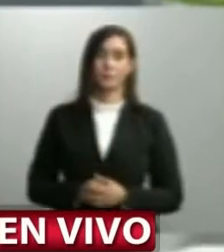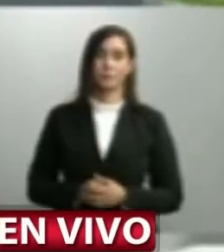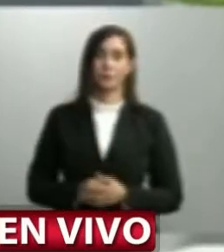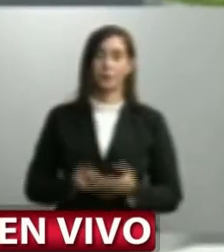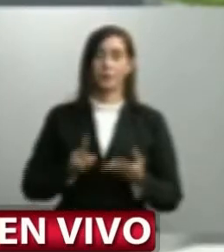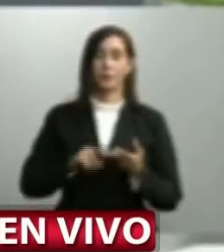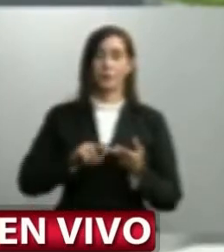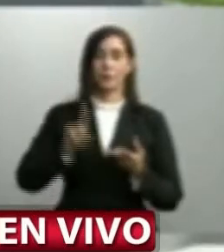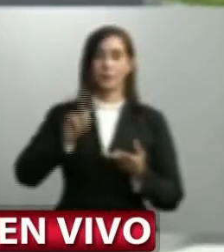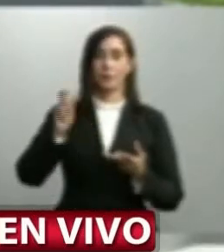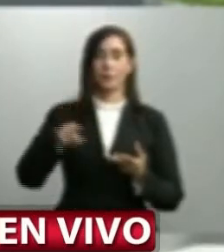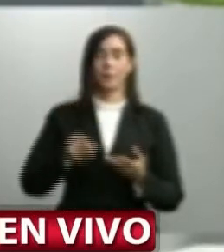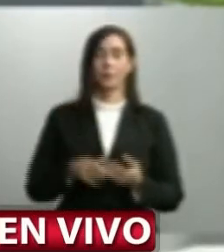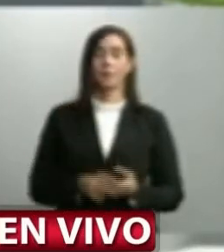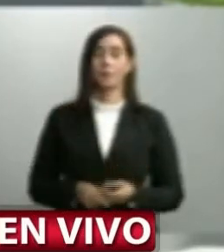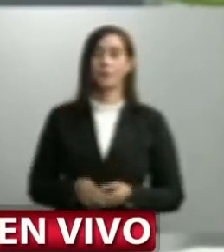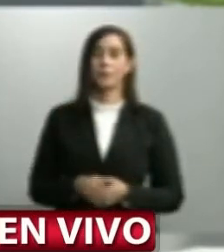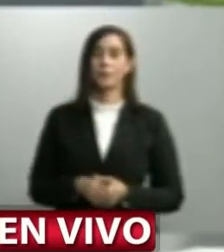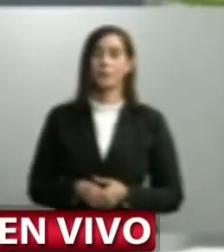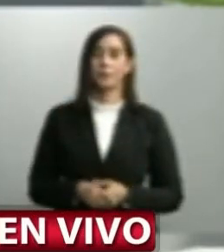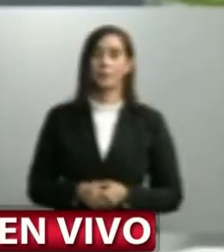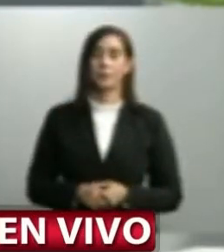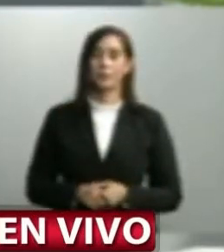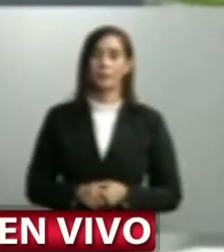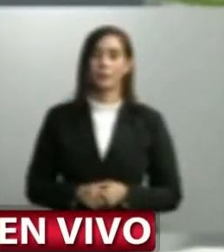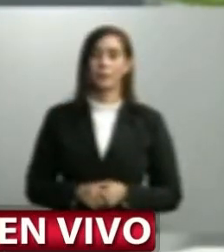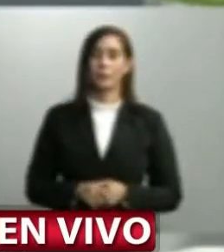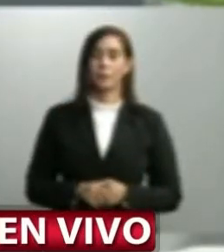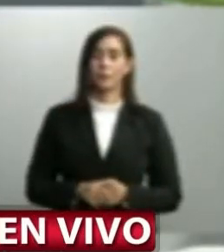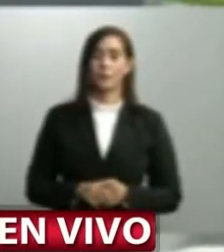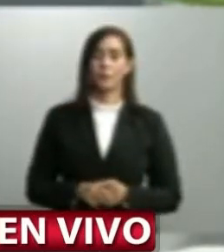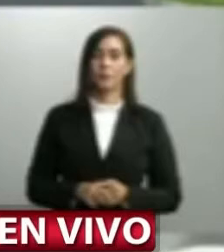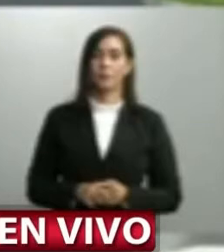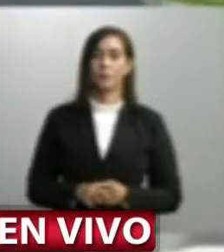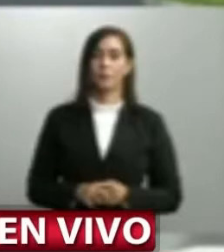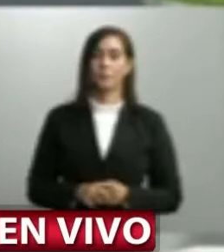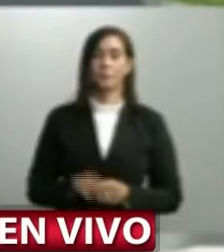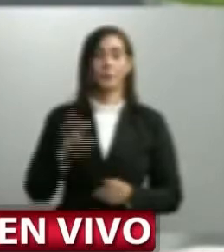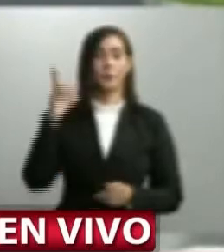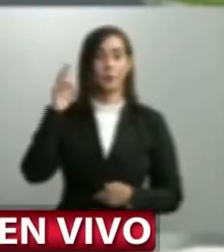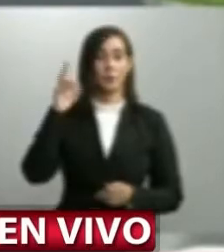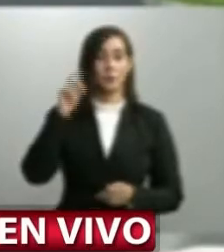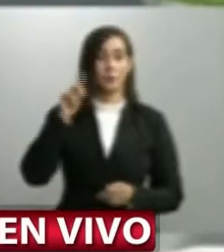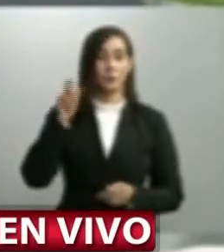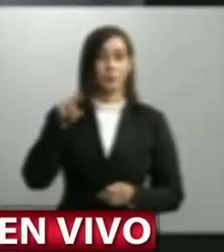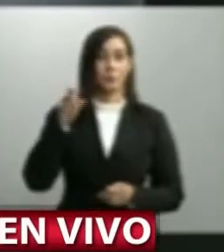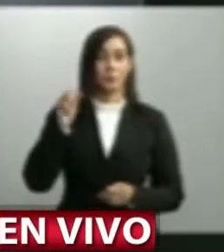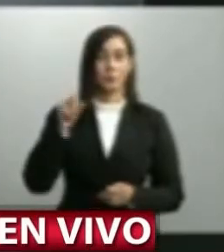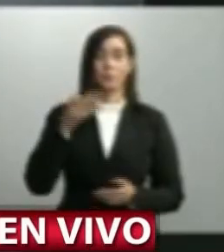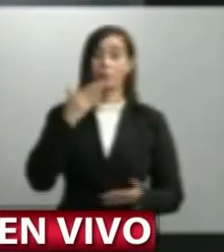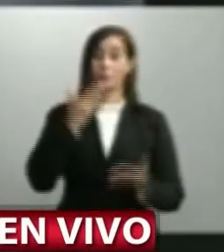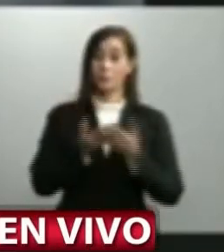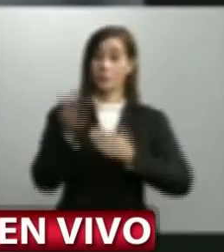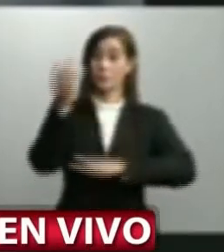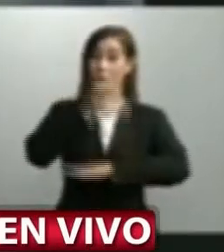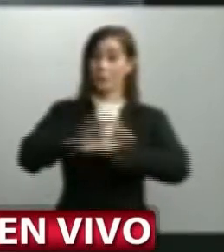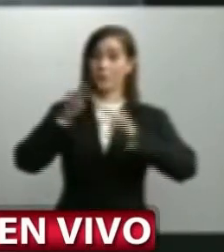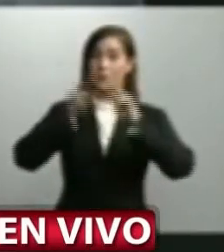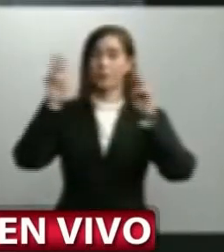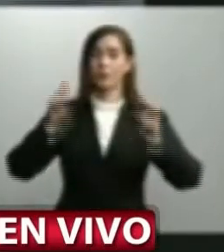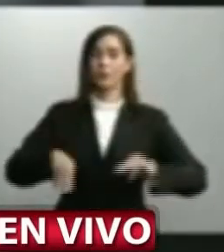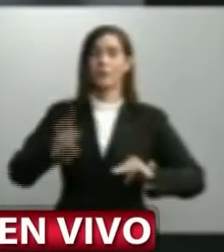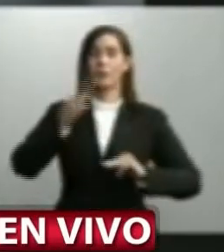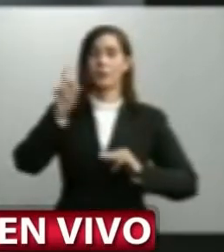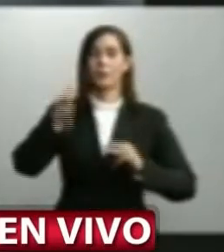Vamos con Carolina Oliaga en lo que ayuda. Ya, ahora sí. Ya, ok, adelante, Martina. ¿Me escuchas? Buenos días, ministro. Mi